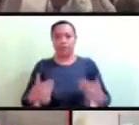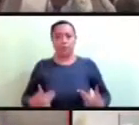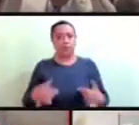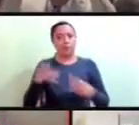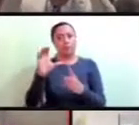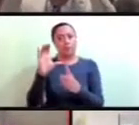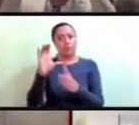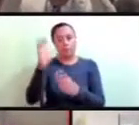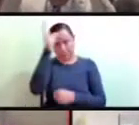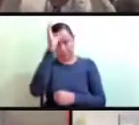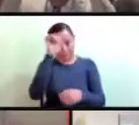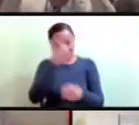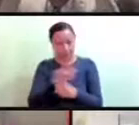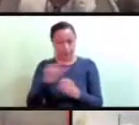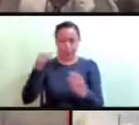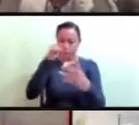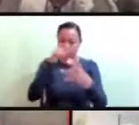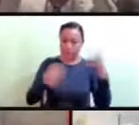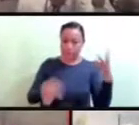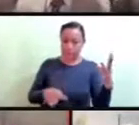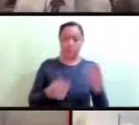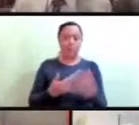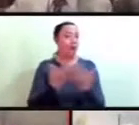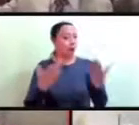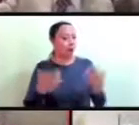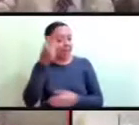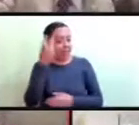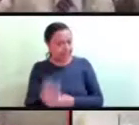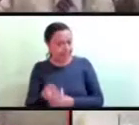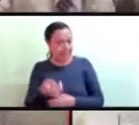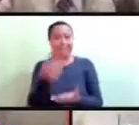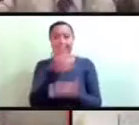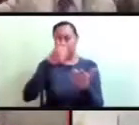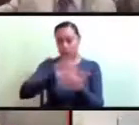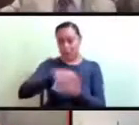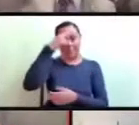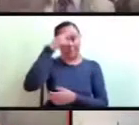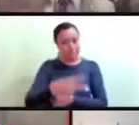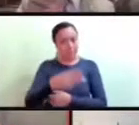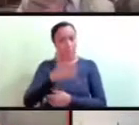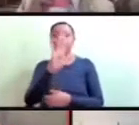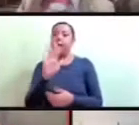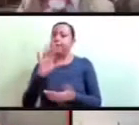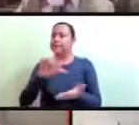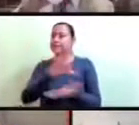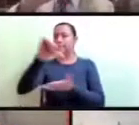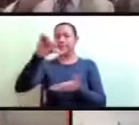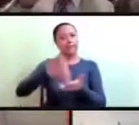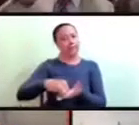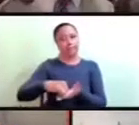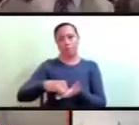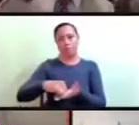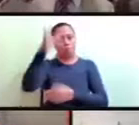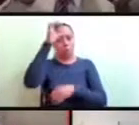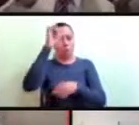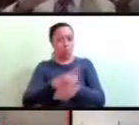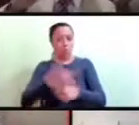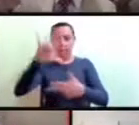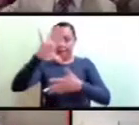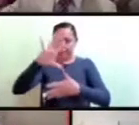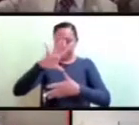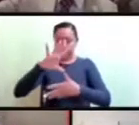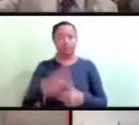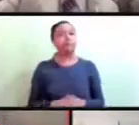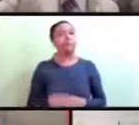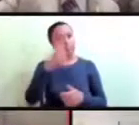hecho de esta la capital cultural de América con el fin de ser comunidad de comunidades a razón